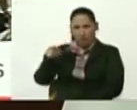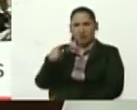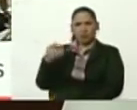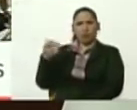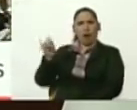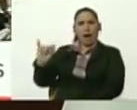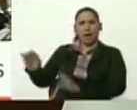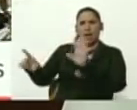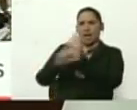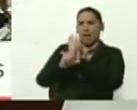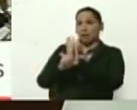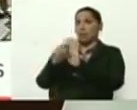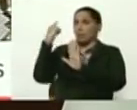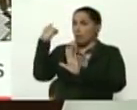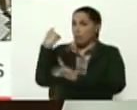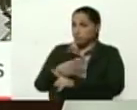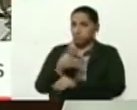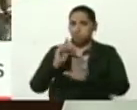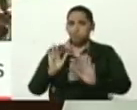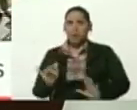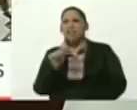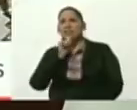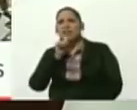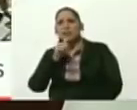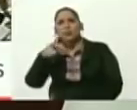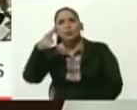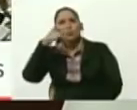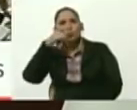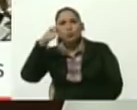ley. ¿Quién supervisa